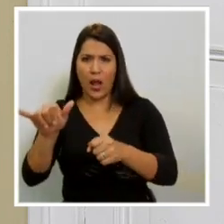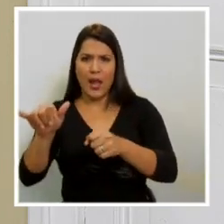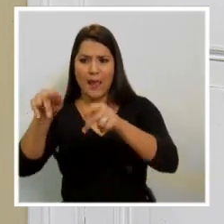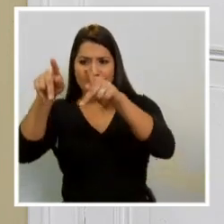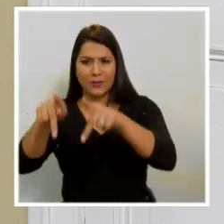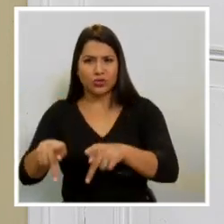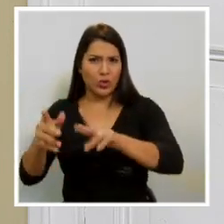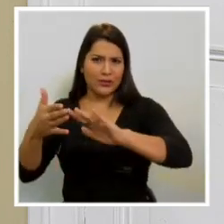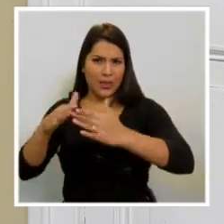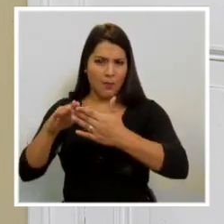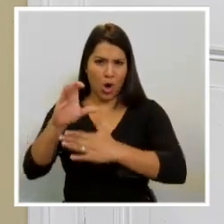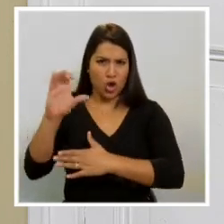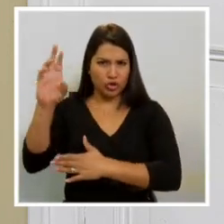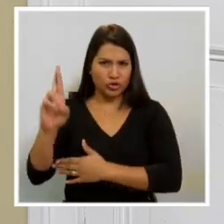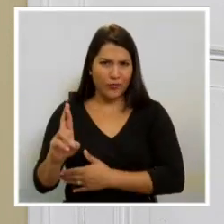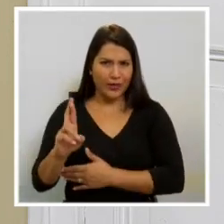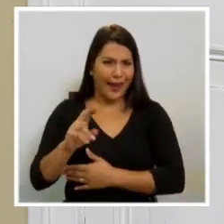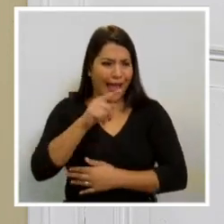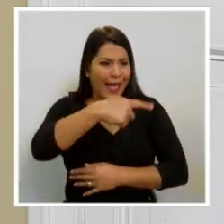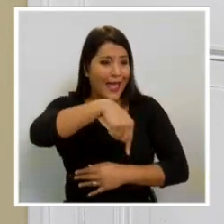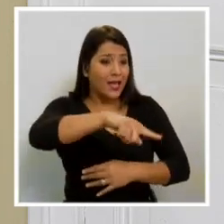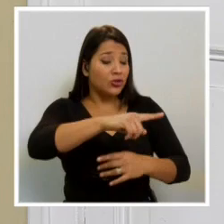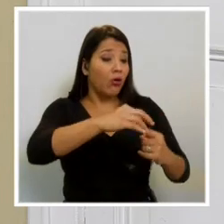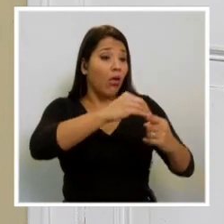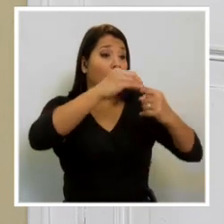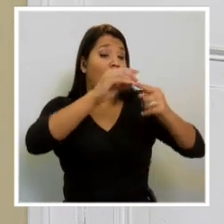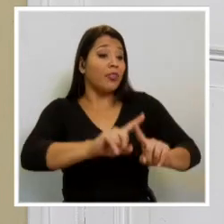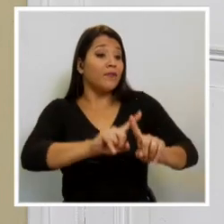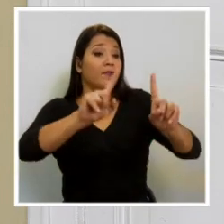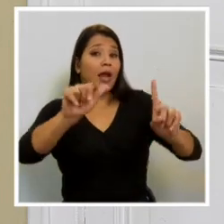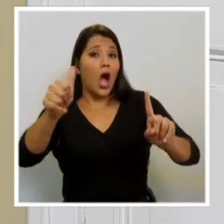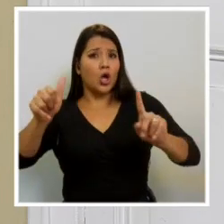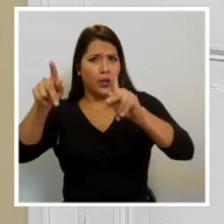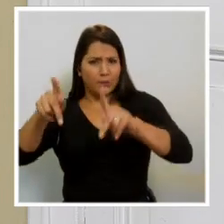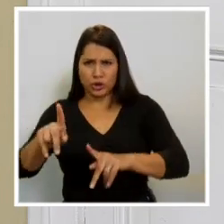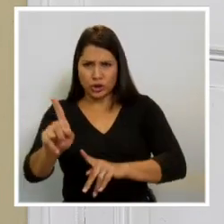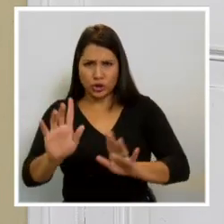son diferentes a cualquiera de las personas que hoy nos ven y nos oyen.